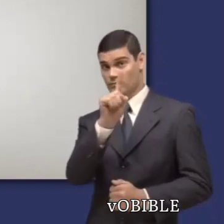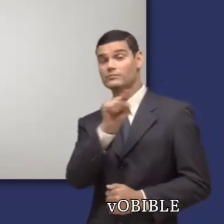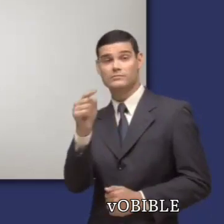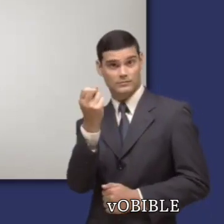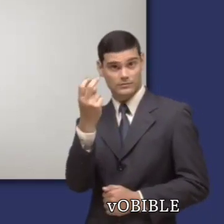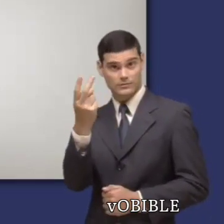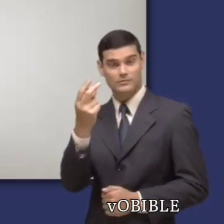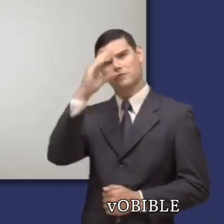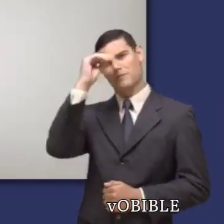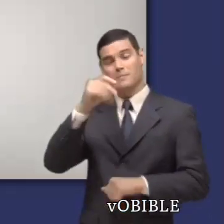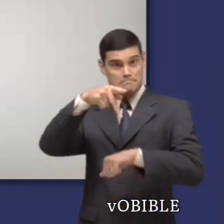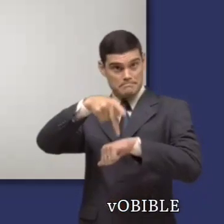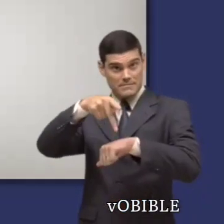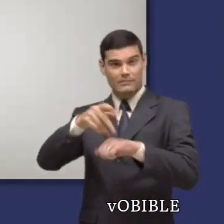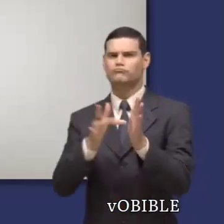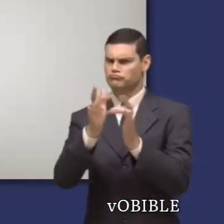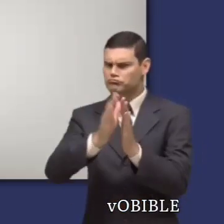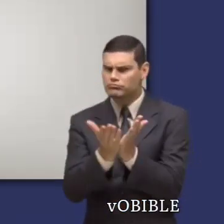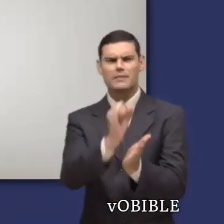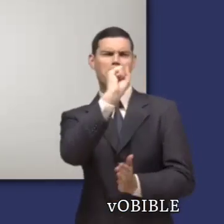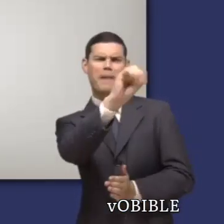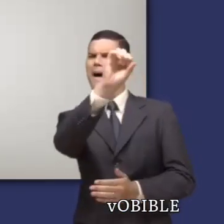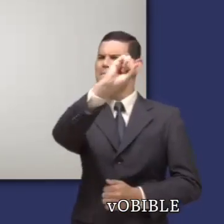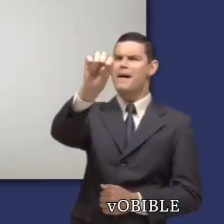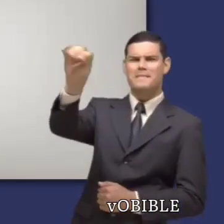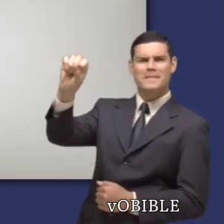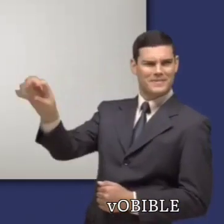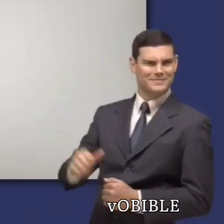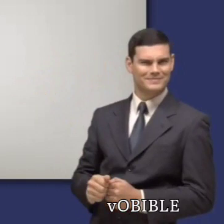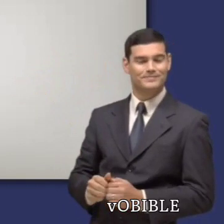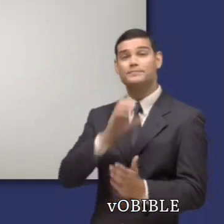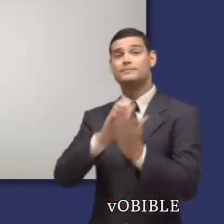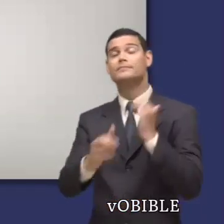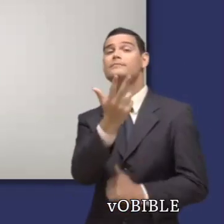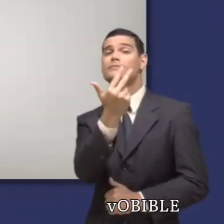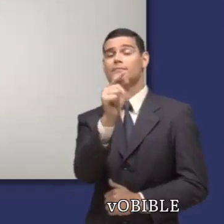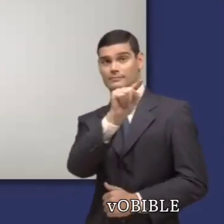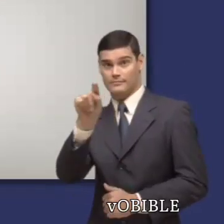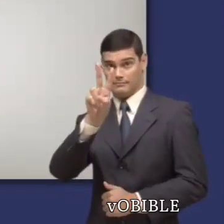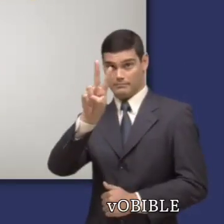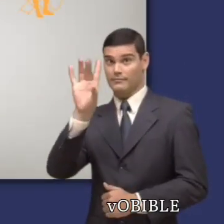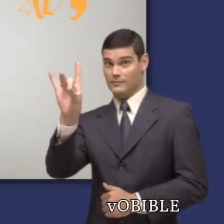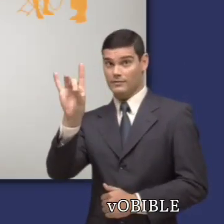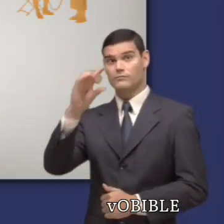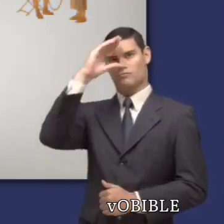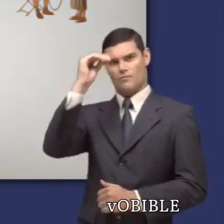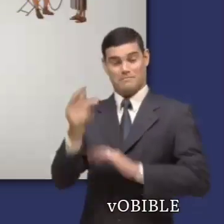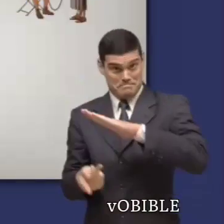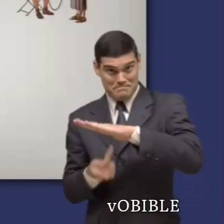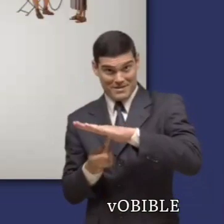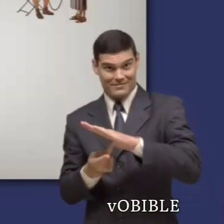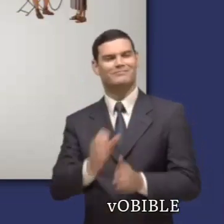Los capítulos 1 a 12 se centran en la obra del apóstol Pedro, y los capítulos 13 a 28 en